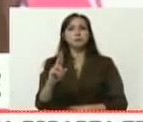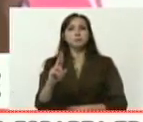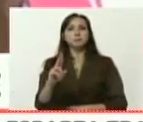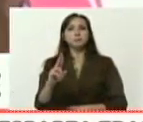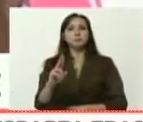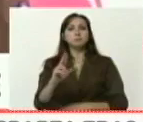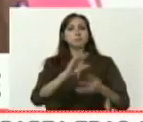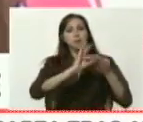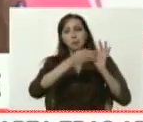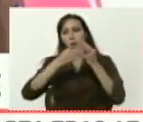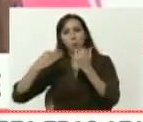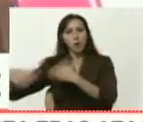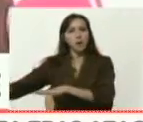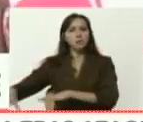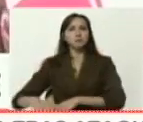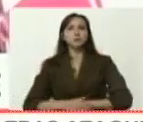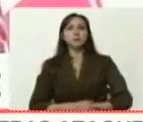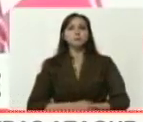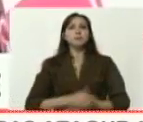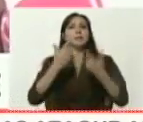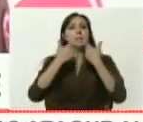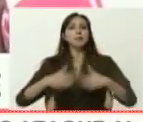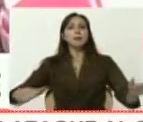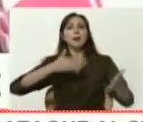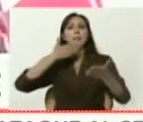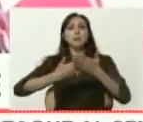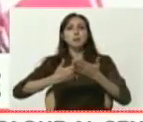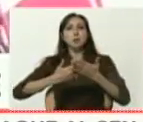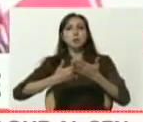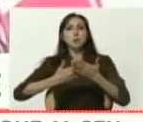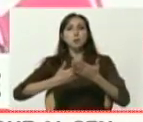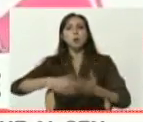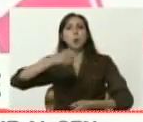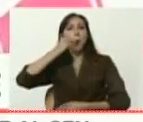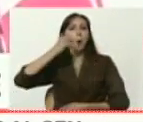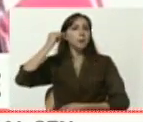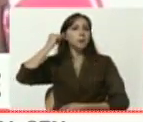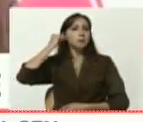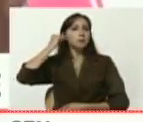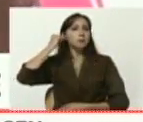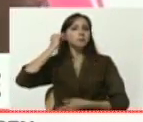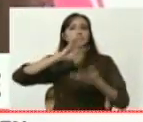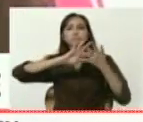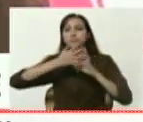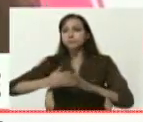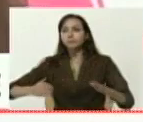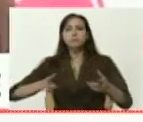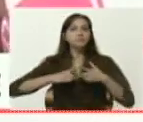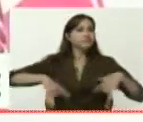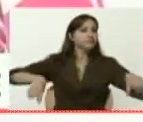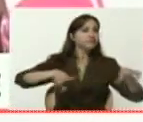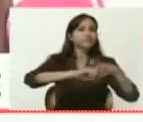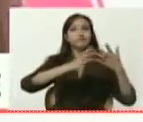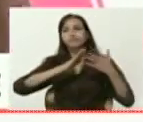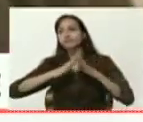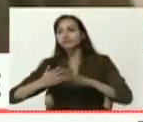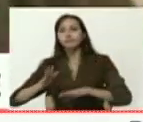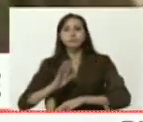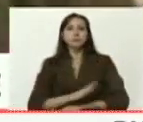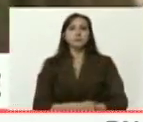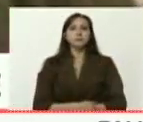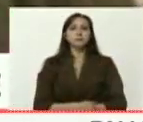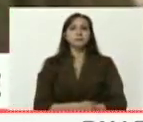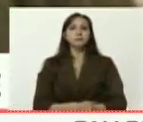cadenas, libertad pidió el hombre y la mujer en su choza, en su barrio, en su pueblo y en